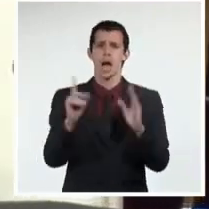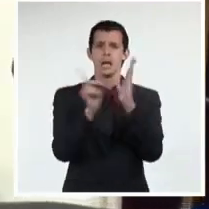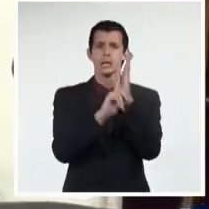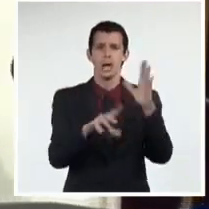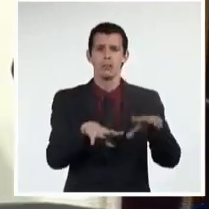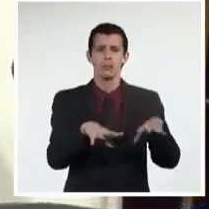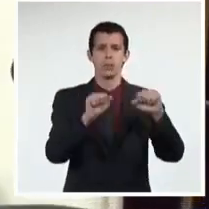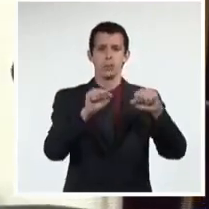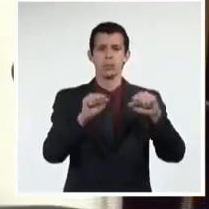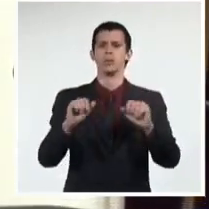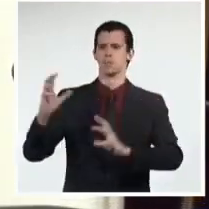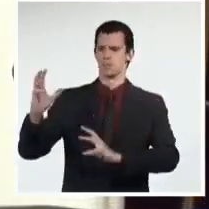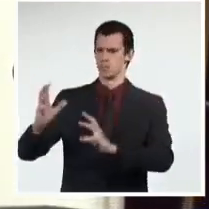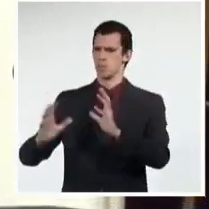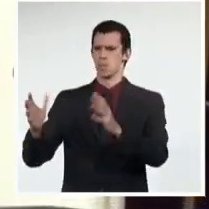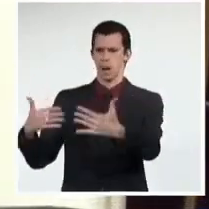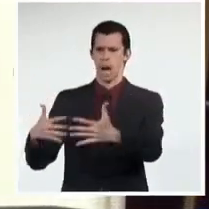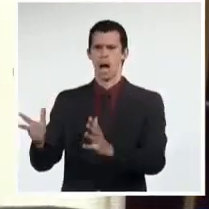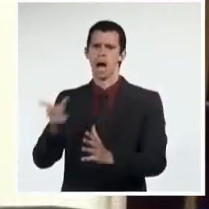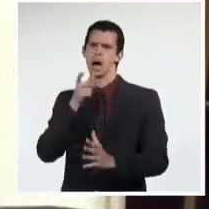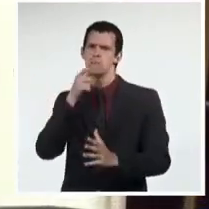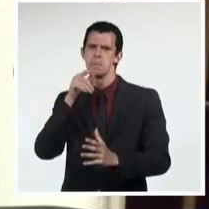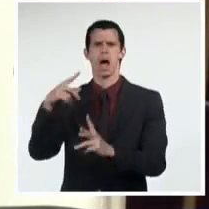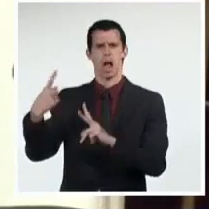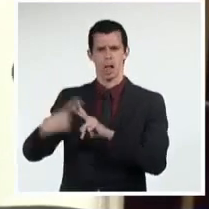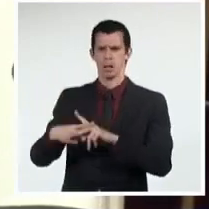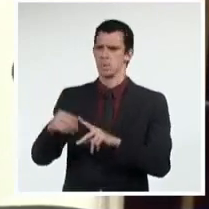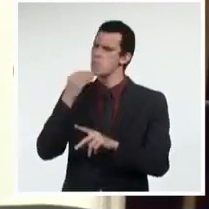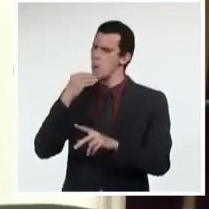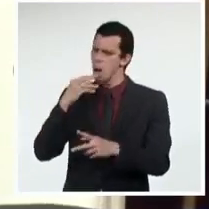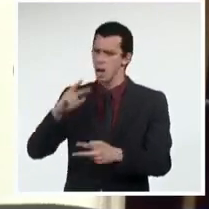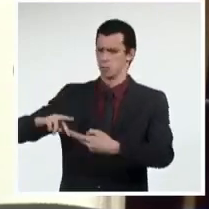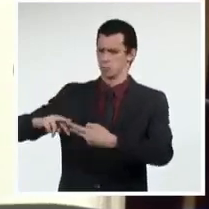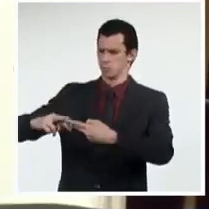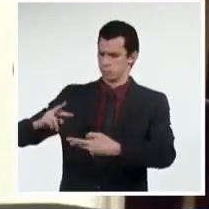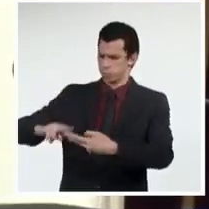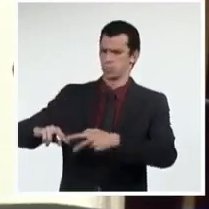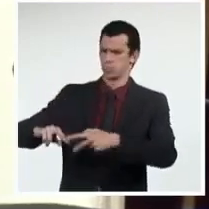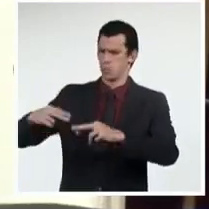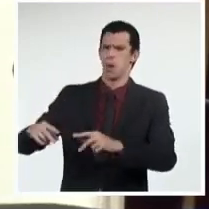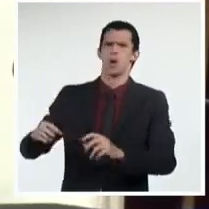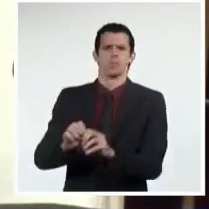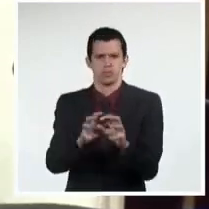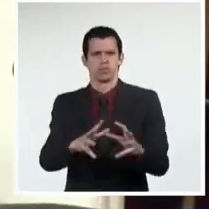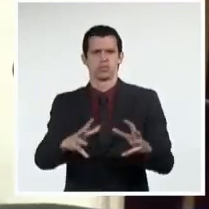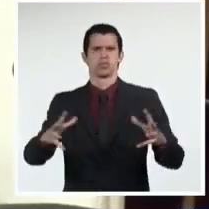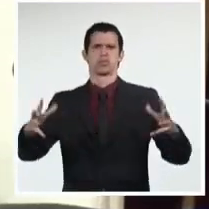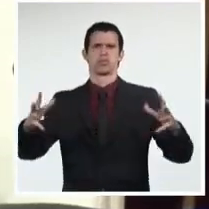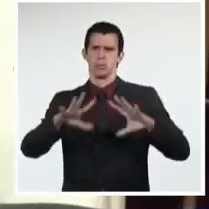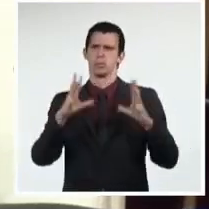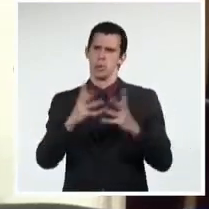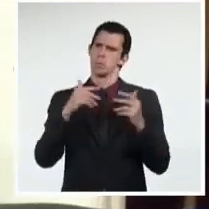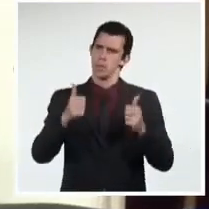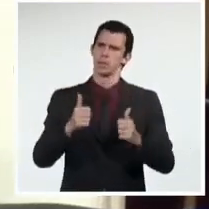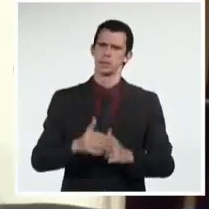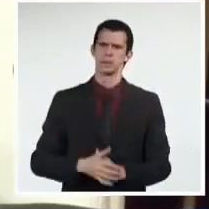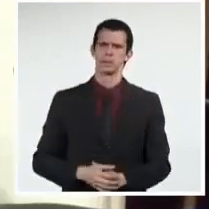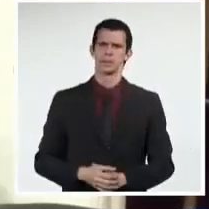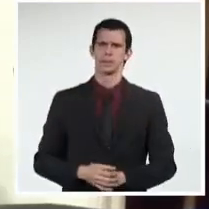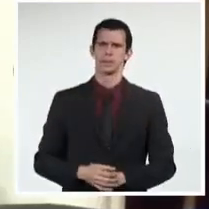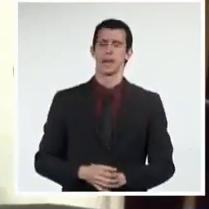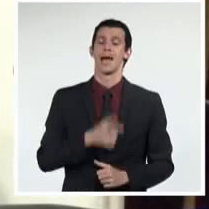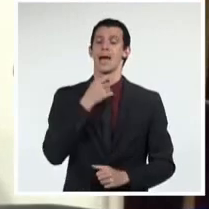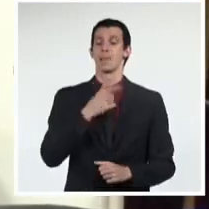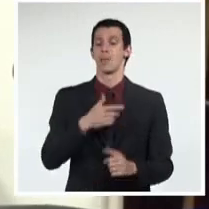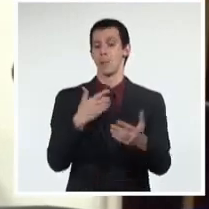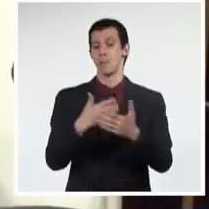mucho tiempo, incluso hemos realizado estos análisis con los compañeros de Copectel, que al no contar con las baterías, con los inversores,